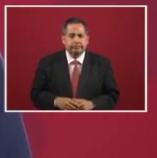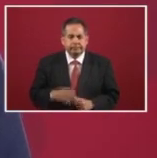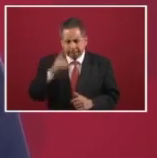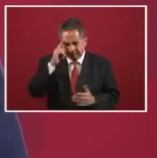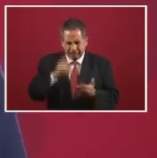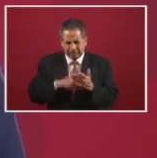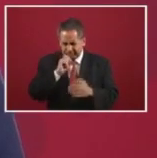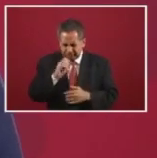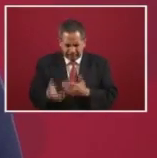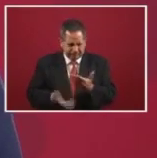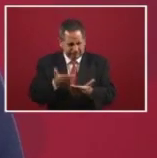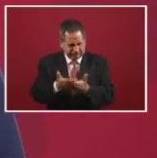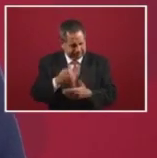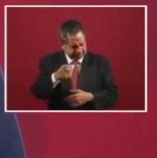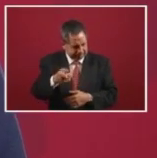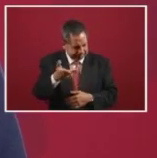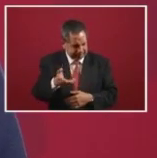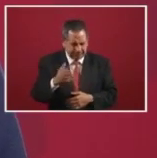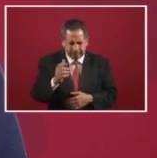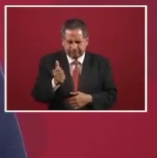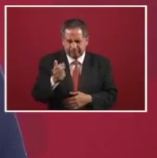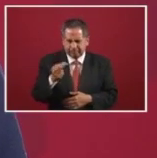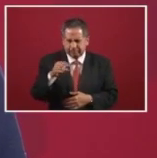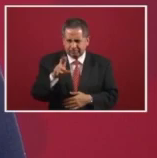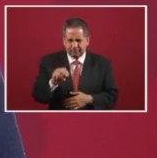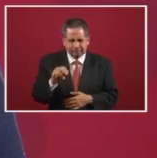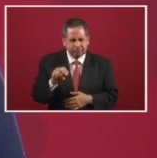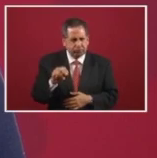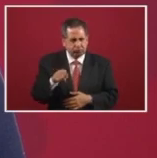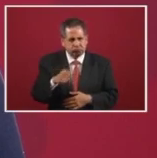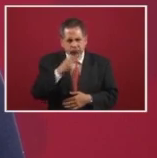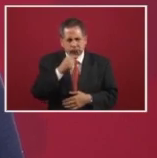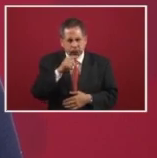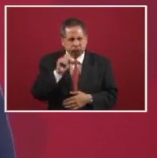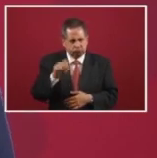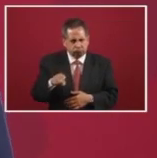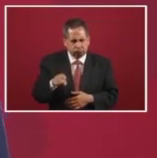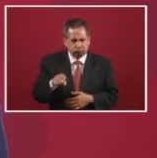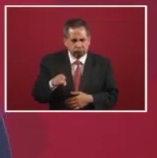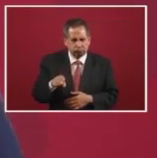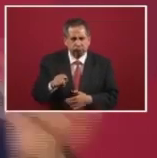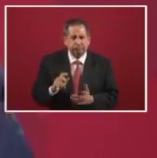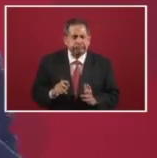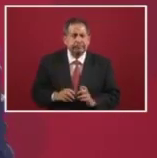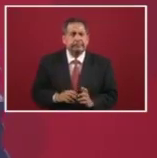creo que también le propusimos a Armando Bartra y